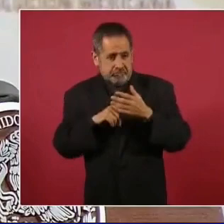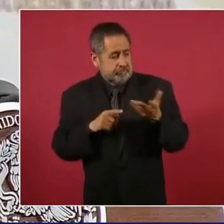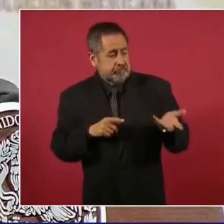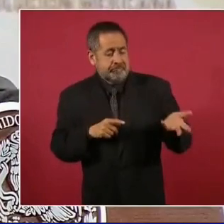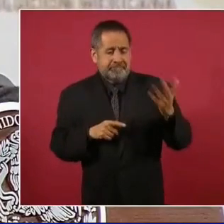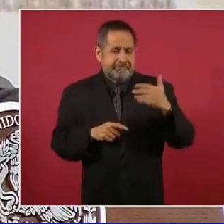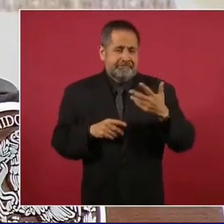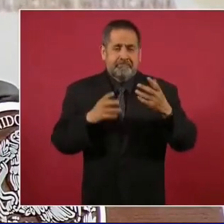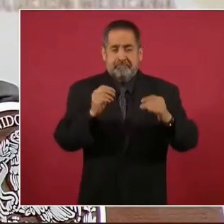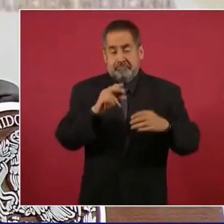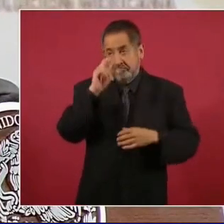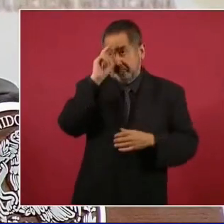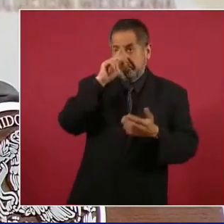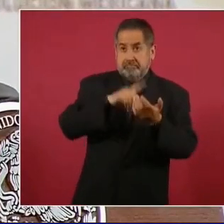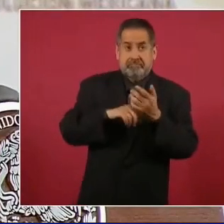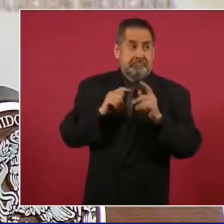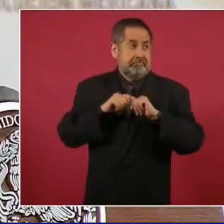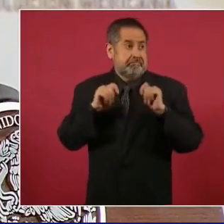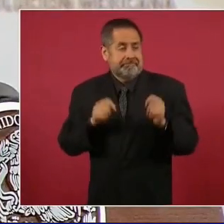o intelectuales